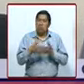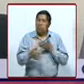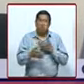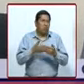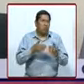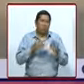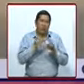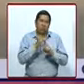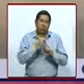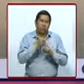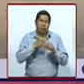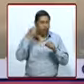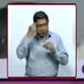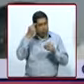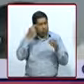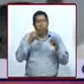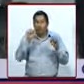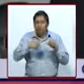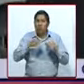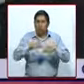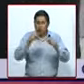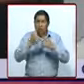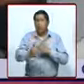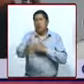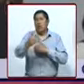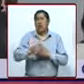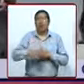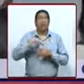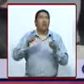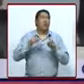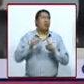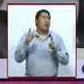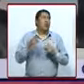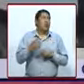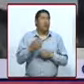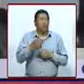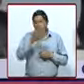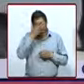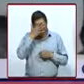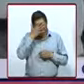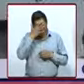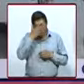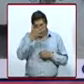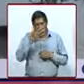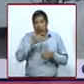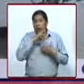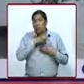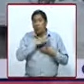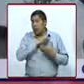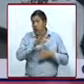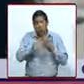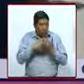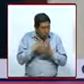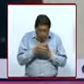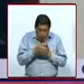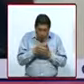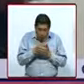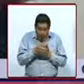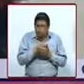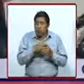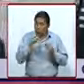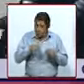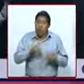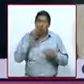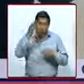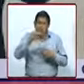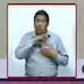gobierno, este paro sí o sí se va a llevar adelante. Pero es a propios beneficios de todo el sector del transporte, a todo.